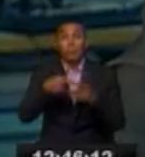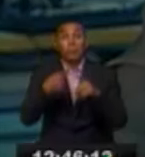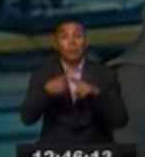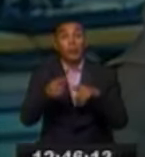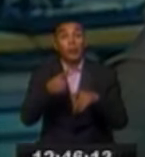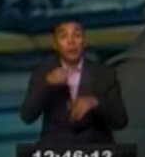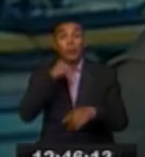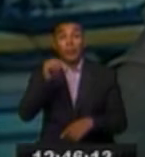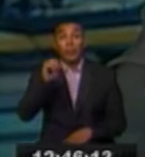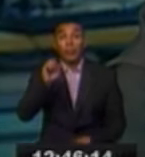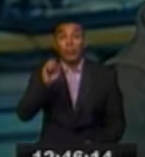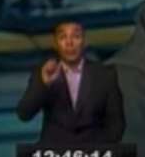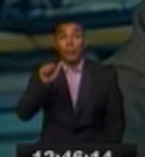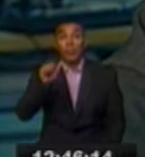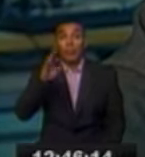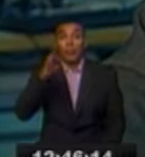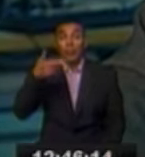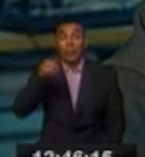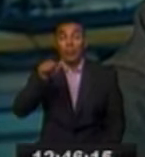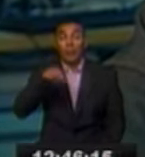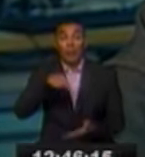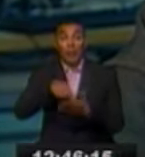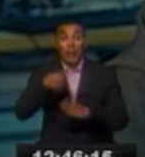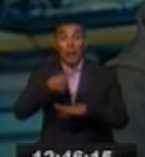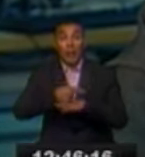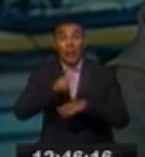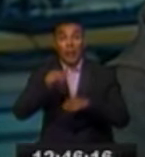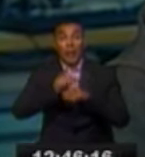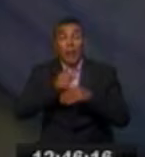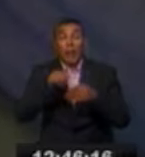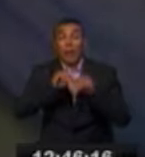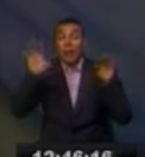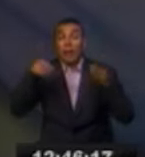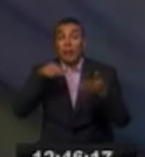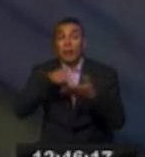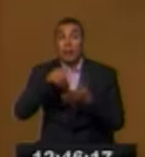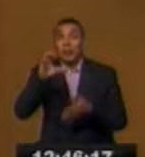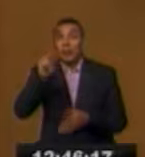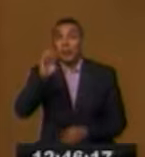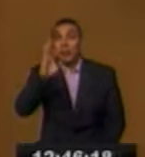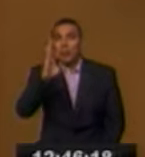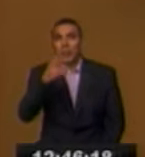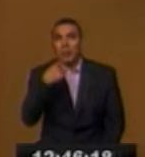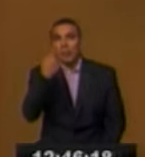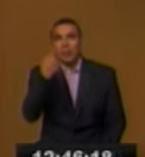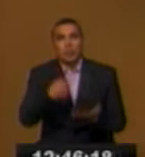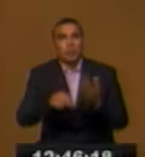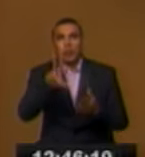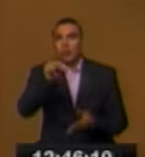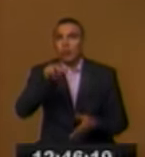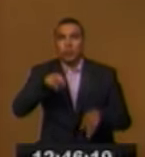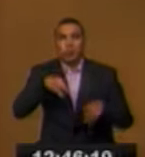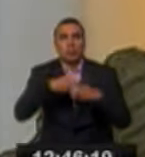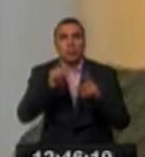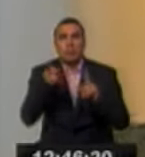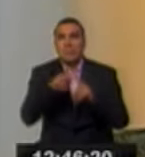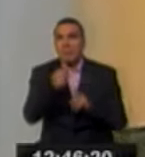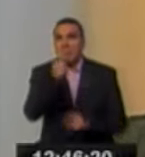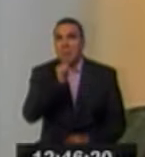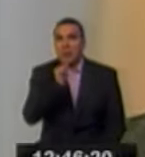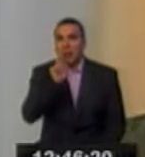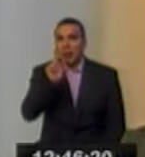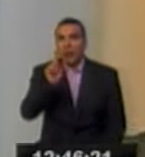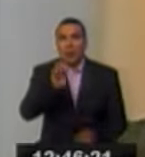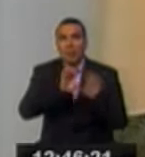Tanto Marta Moncayo, gerente general de la Corporación Nacional de Telecomunicaciones, CNT, aclaró que no se emprenderá una privatización en